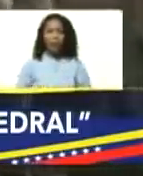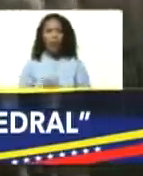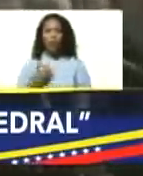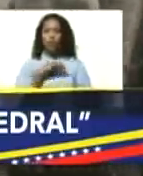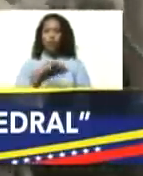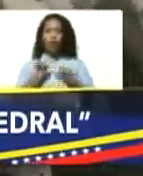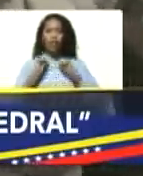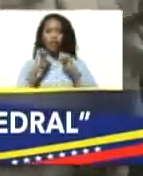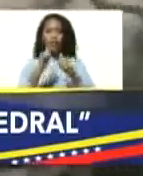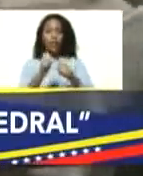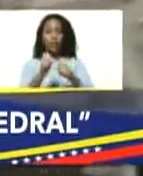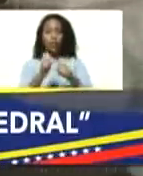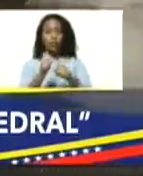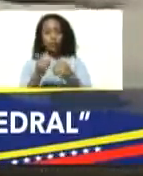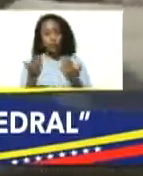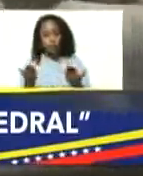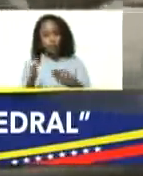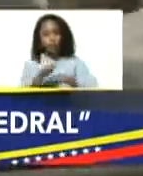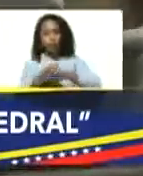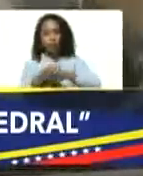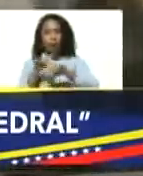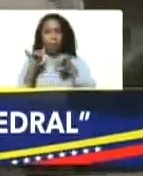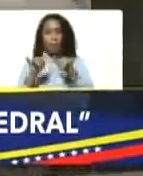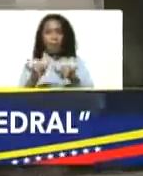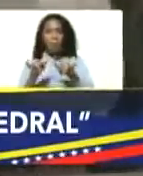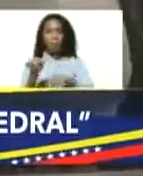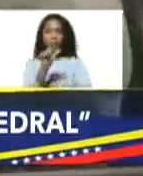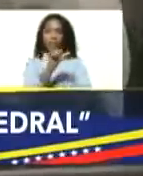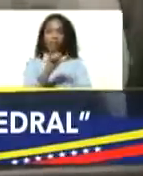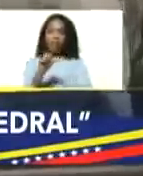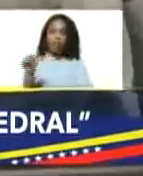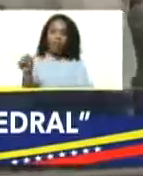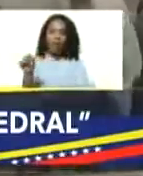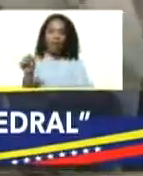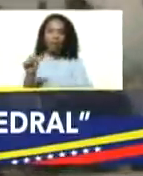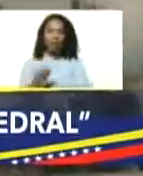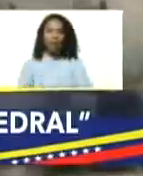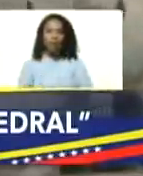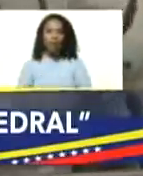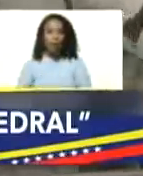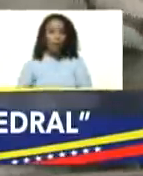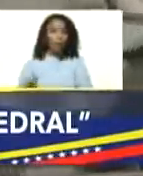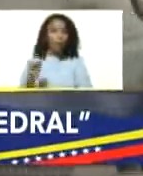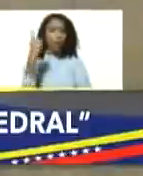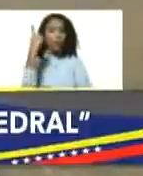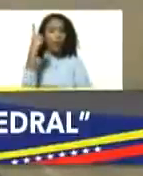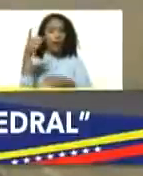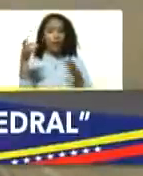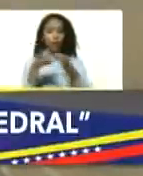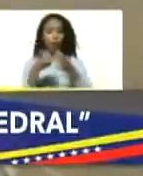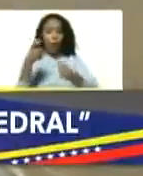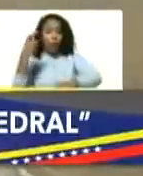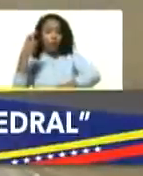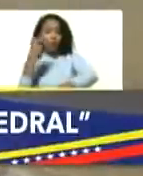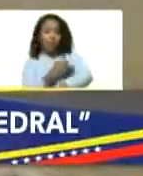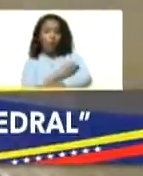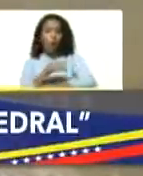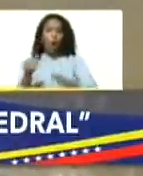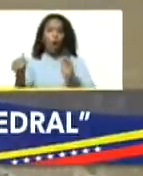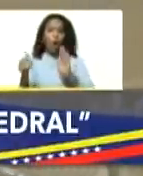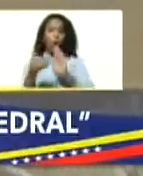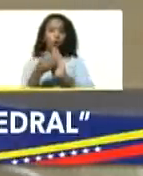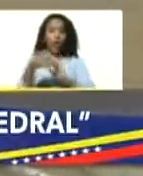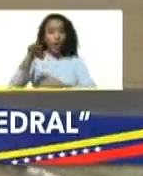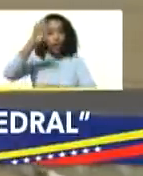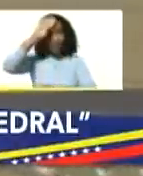se va a iniciar perdón esta misma semana la primera dosis de vacunación contra la fiebre aftosa